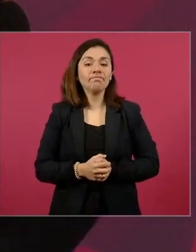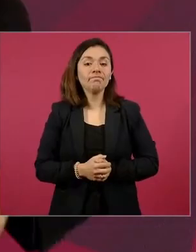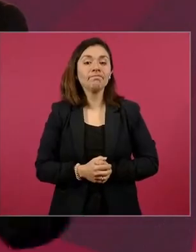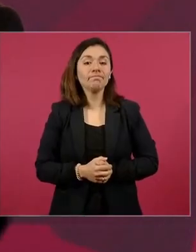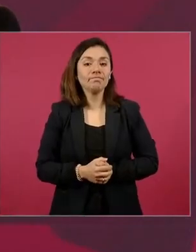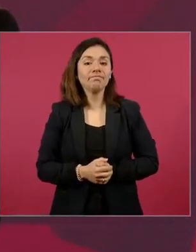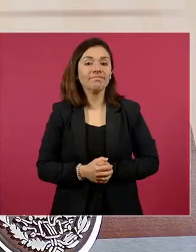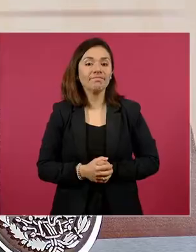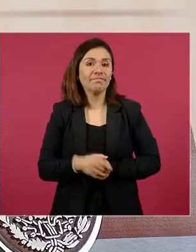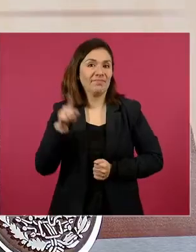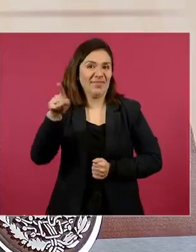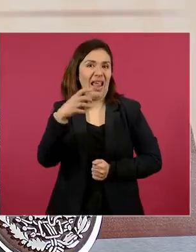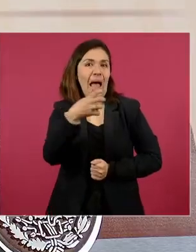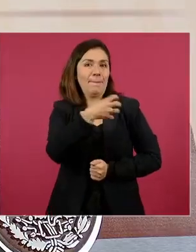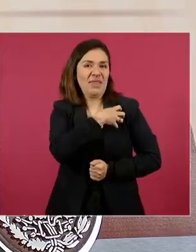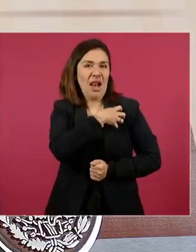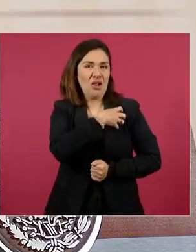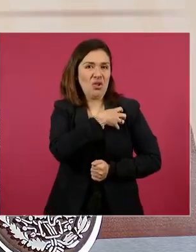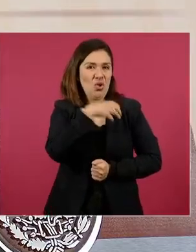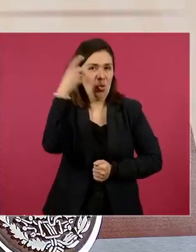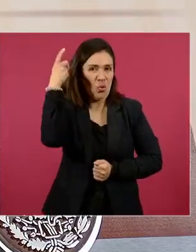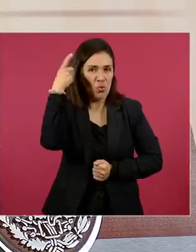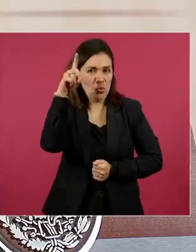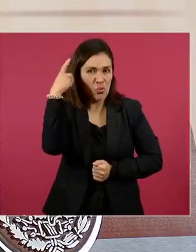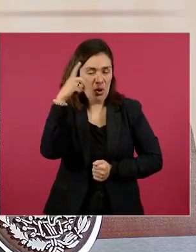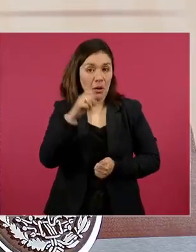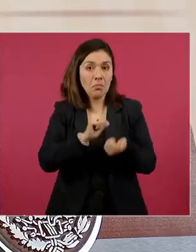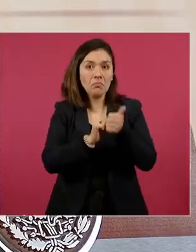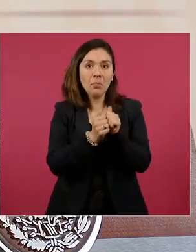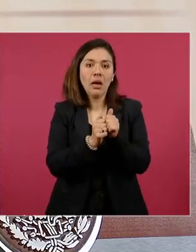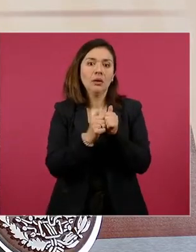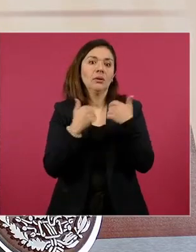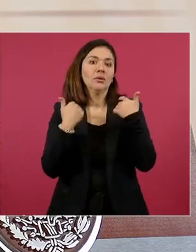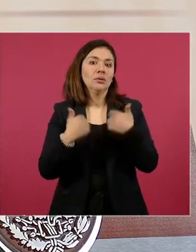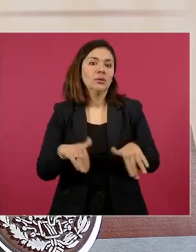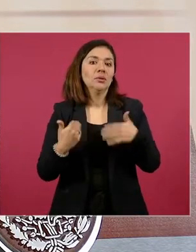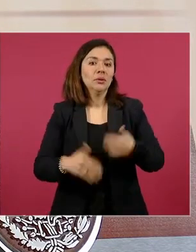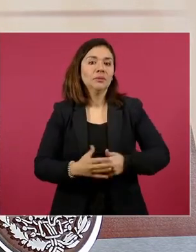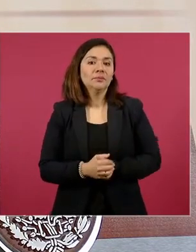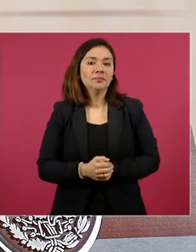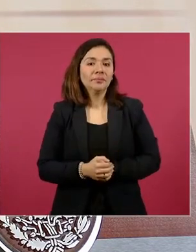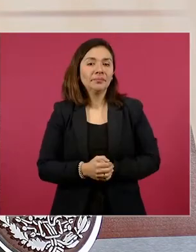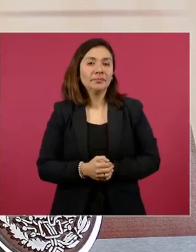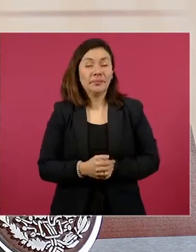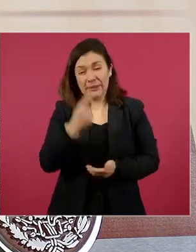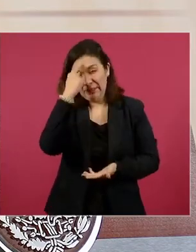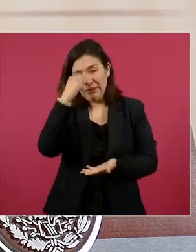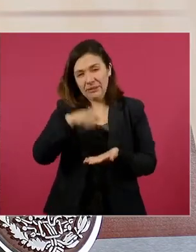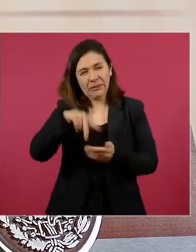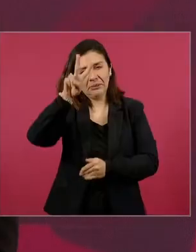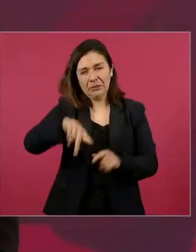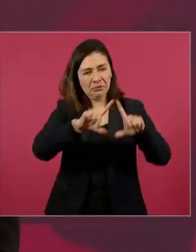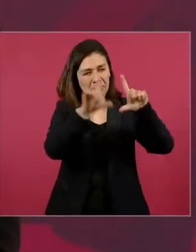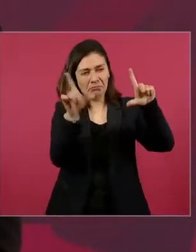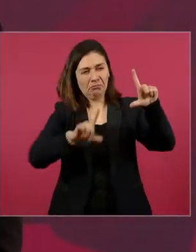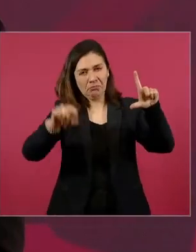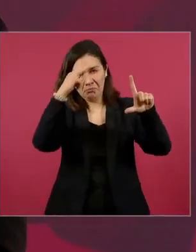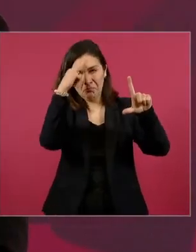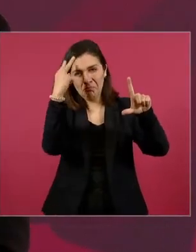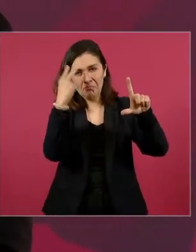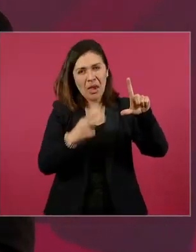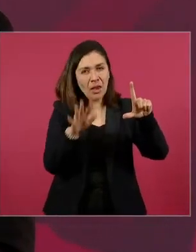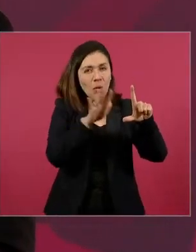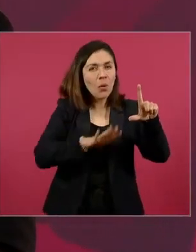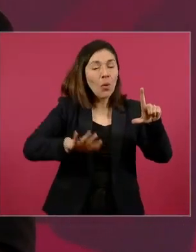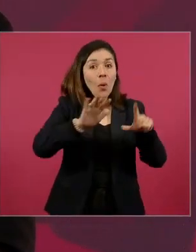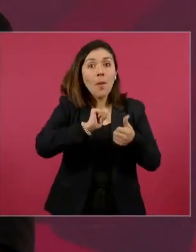de la capital de Durango. Es un pan, bueno, yo creo que en todo México, ¿no?